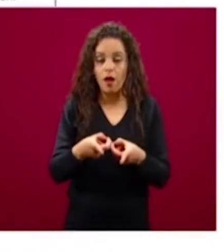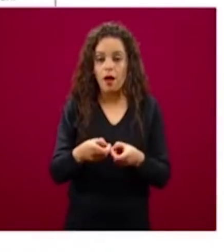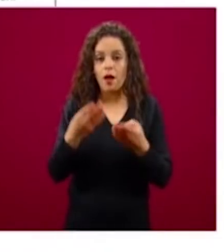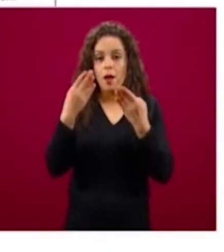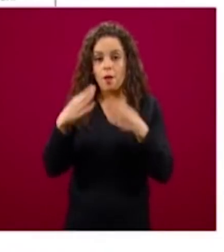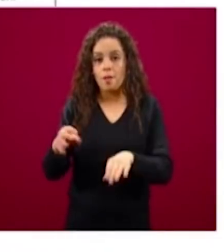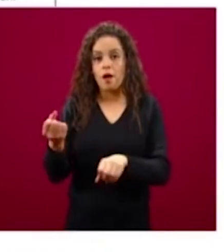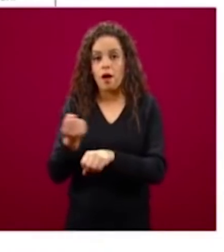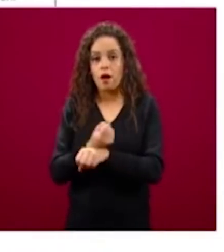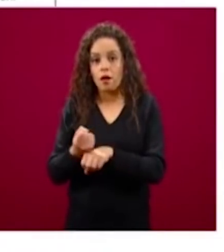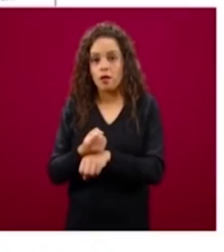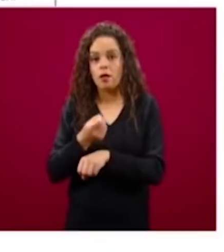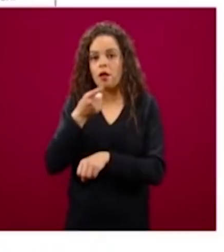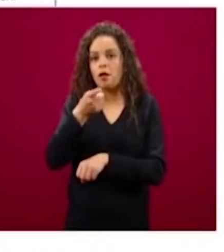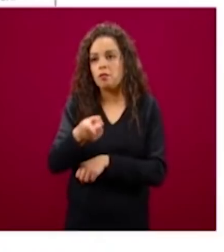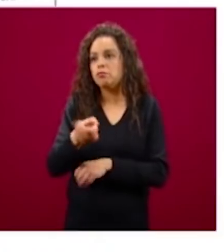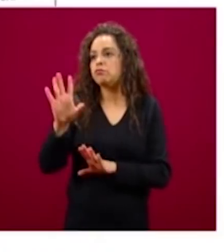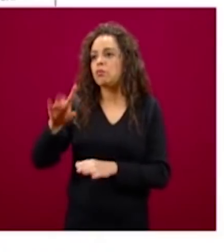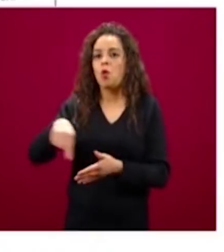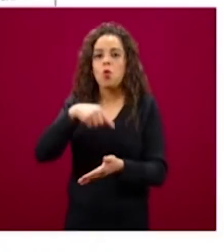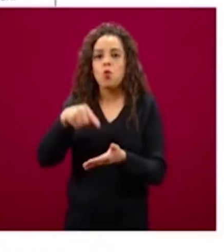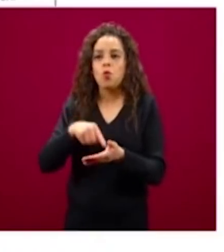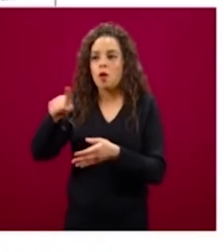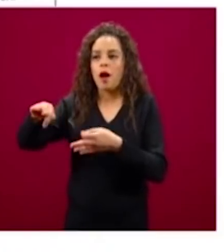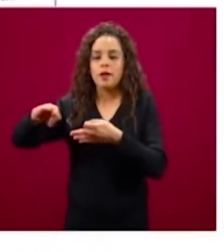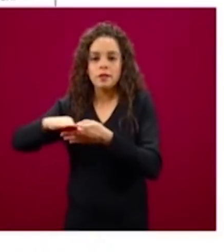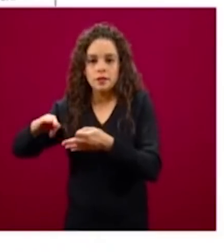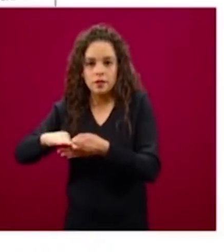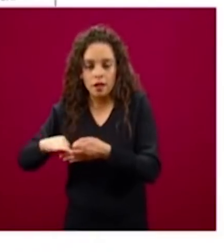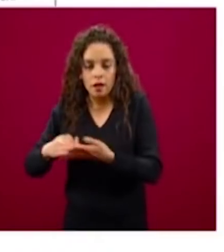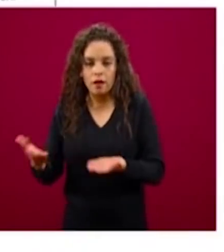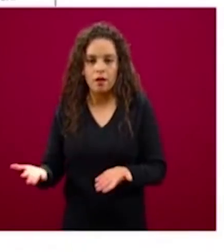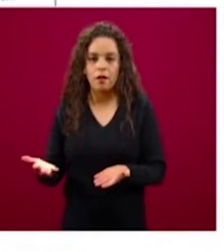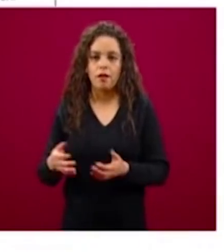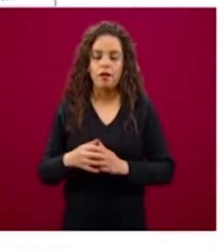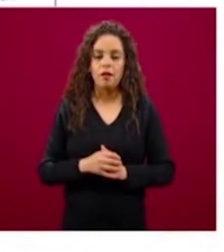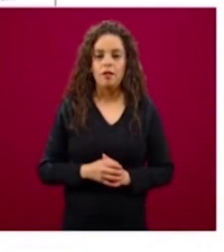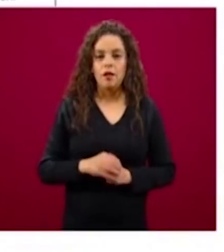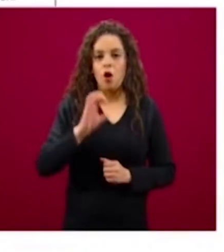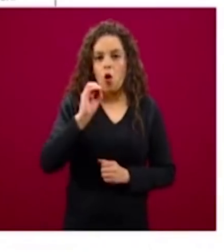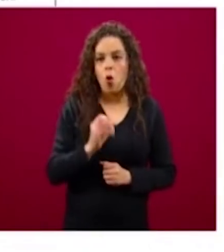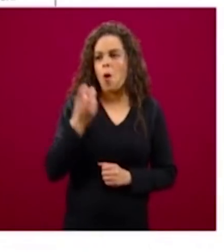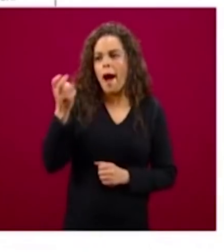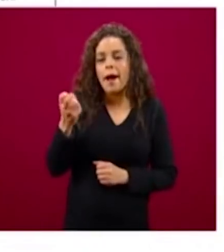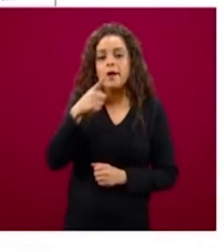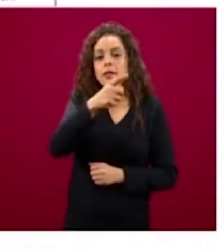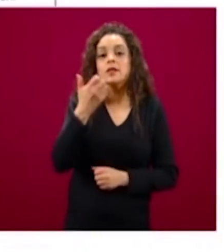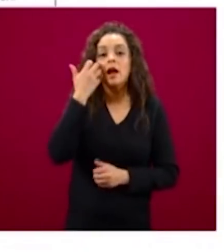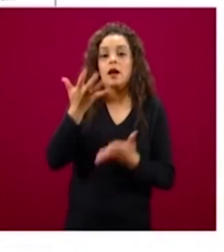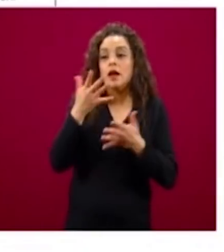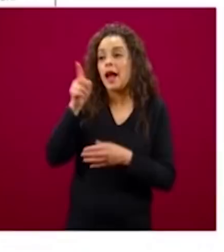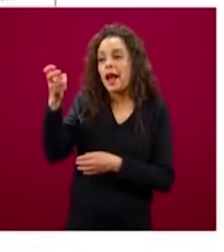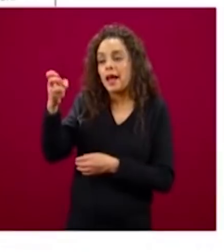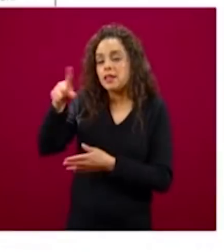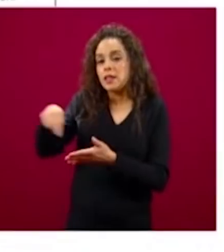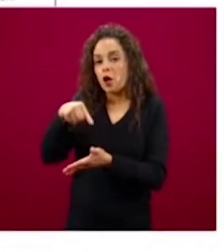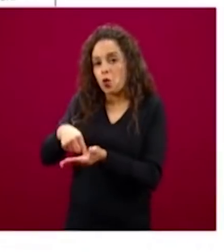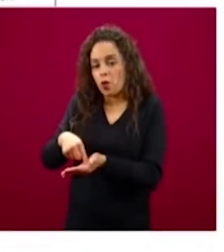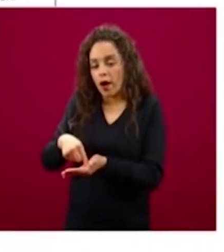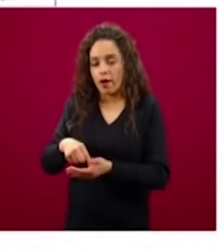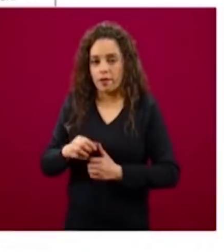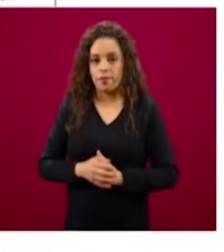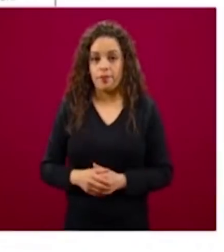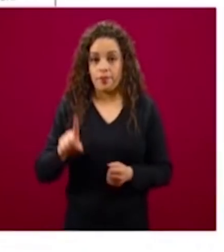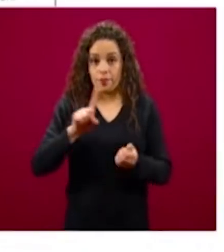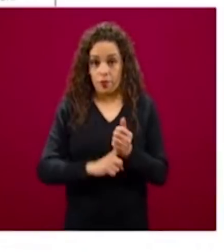mayor conveniencia, ya sea por ubicación, por localización o porque desea donar en ese banco de sangre, no solo en el Valle